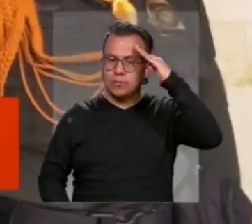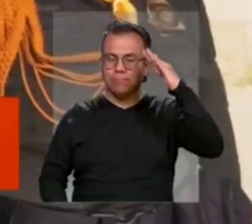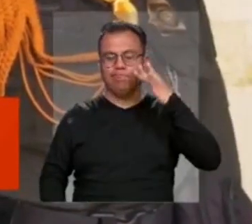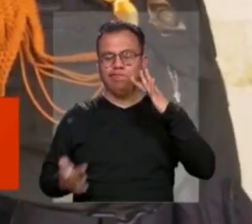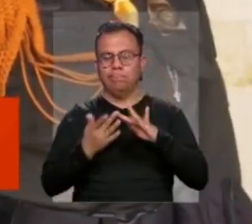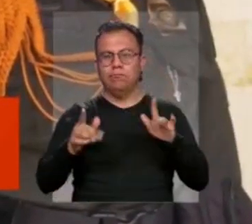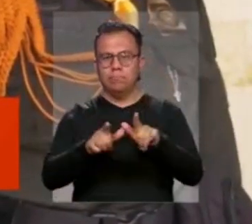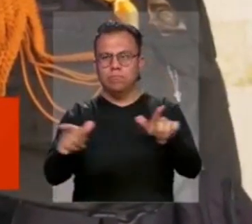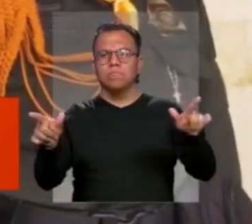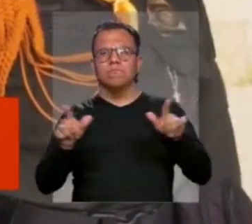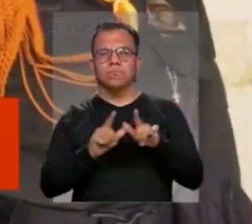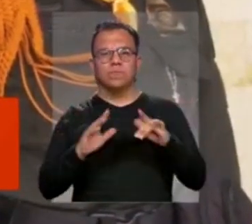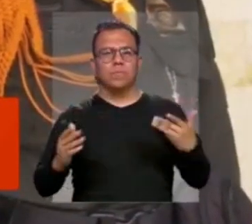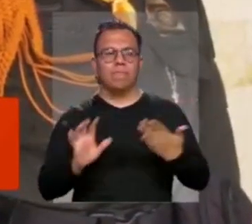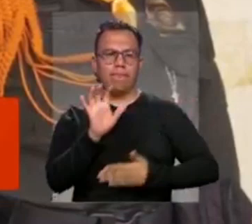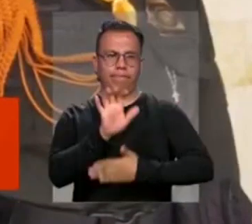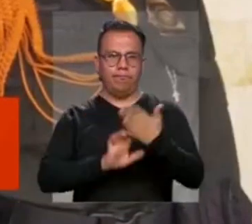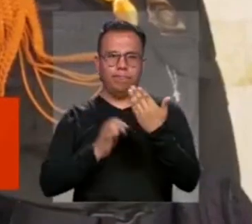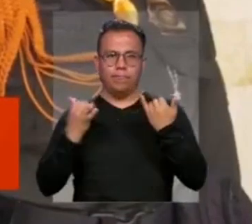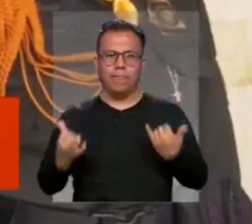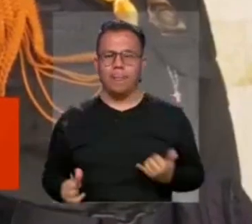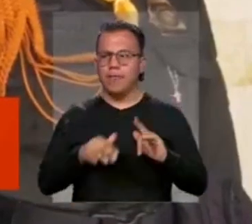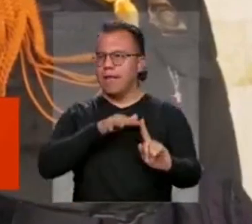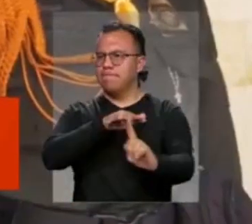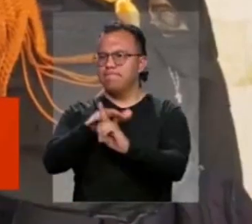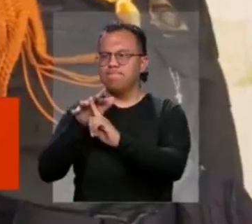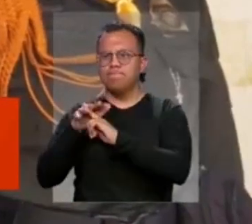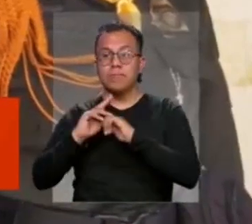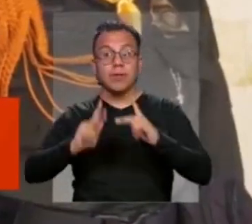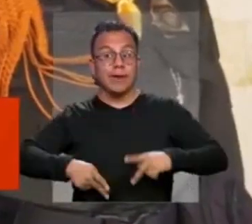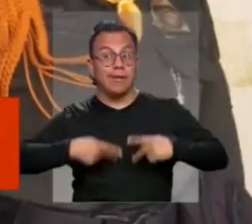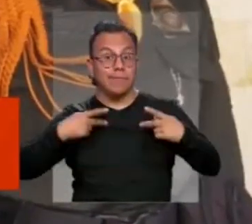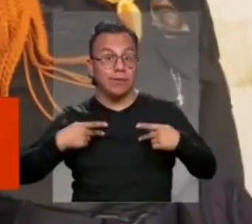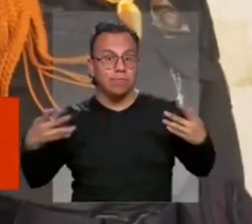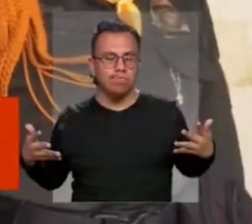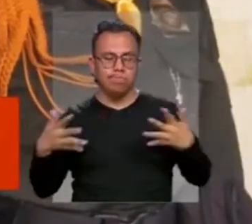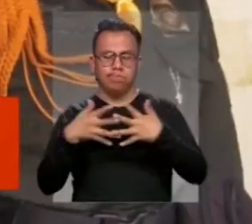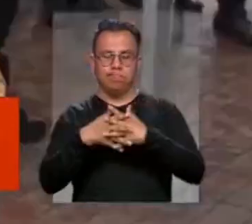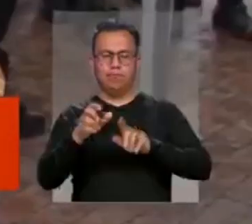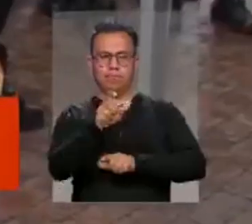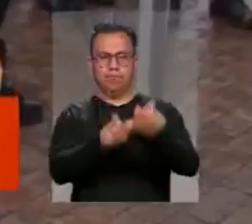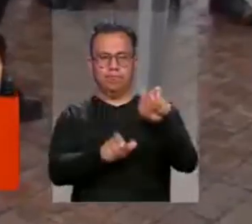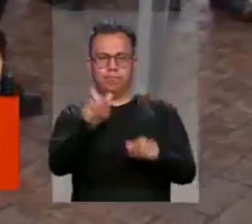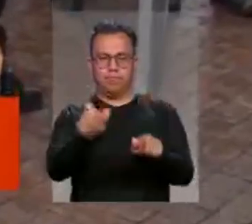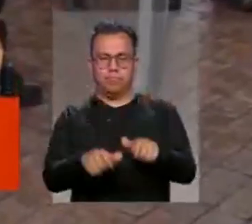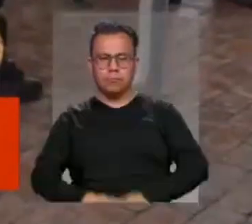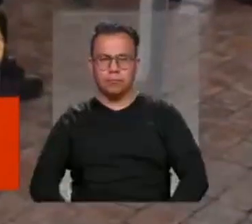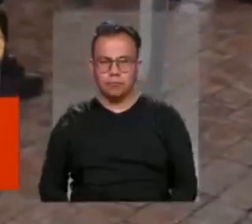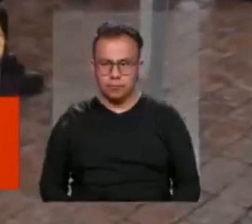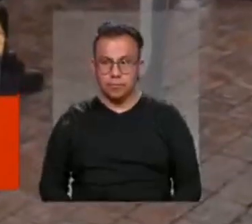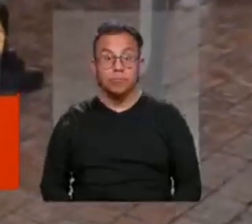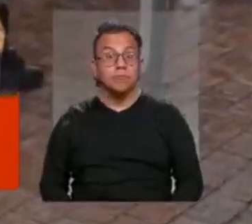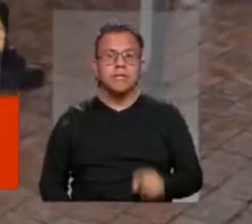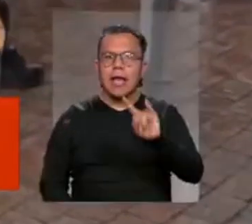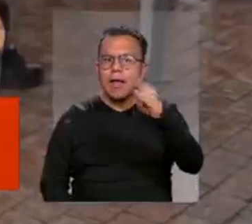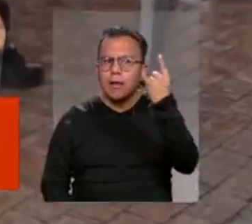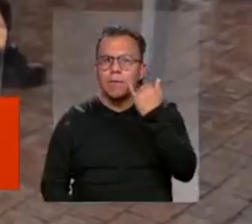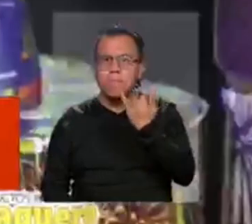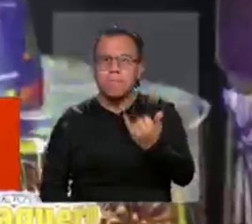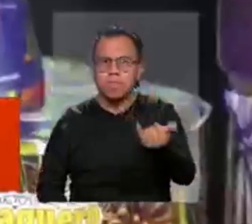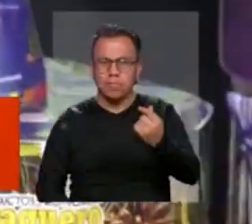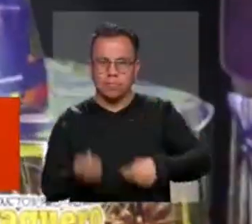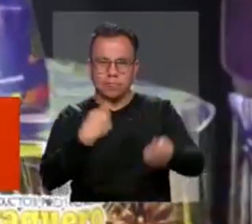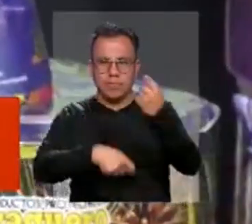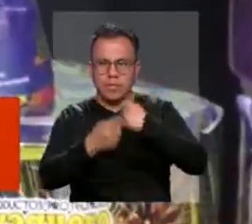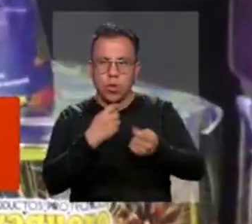estos lugares, con el fin de evitar afectaciones a la vida y la integridad de las personas. Las personas que sean sorprendidas